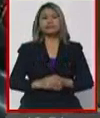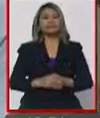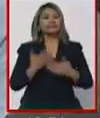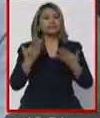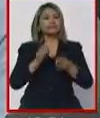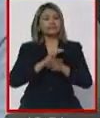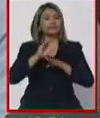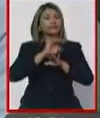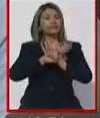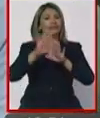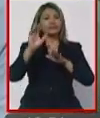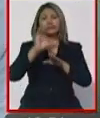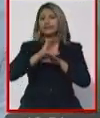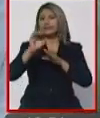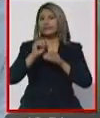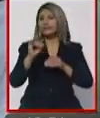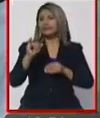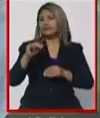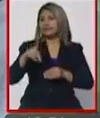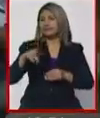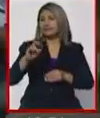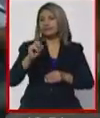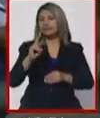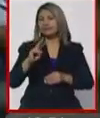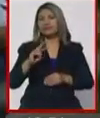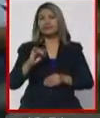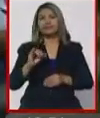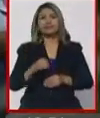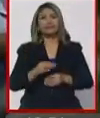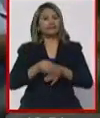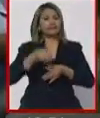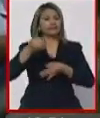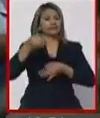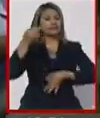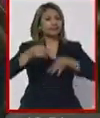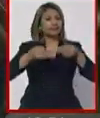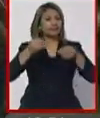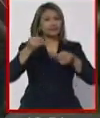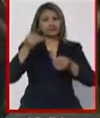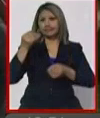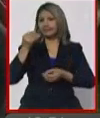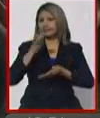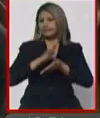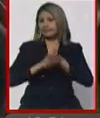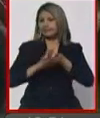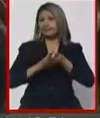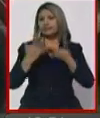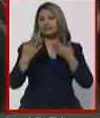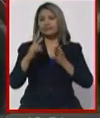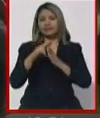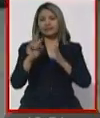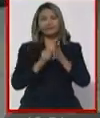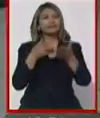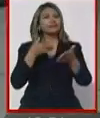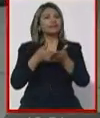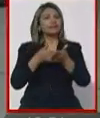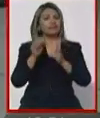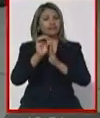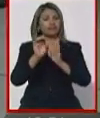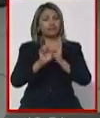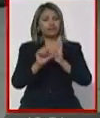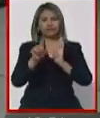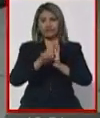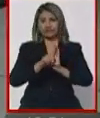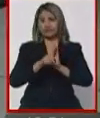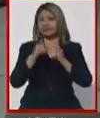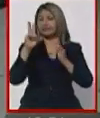hay incumplimiento de deberes, hay prevaricato, hay retardación de justicia. Y hay resoluciones contrarias a la Constitución